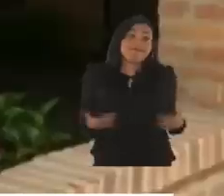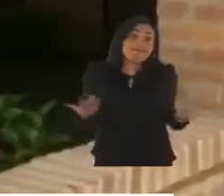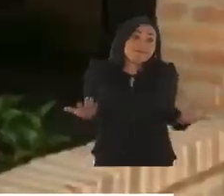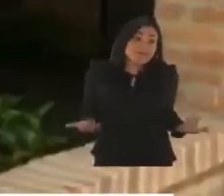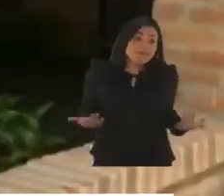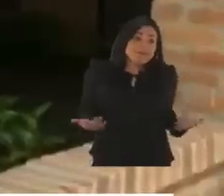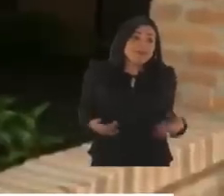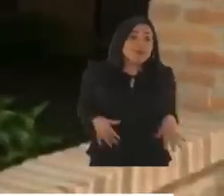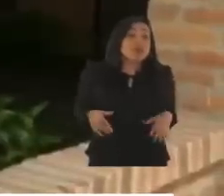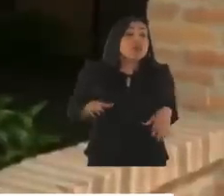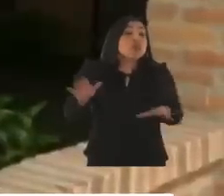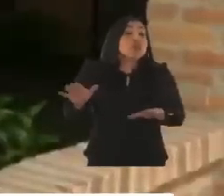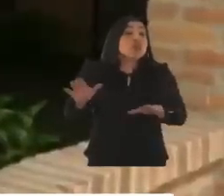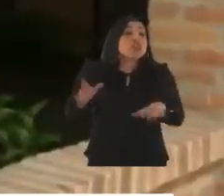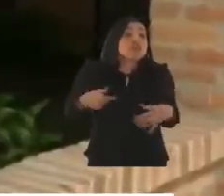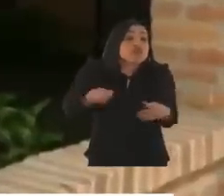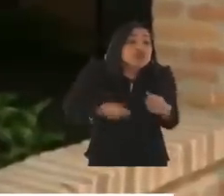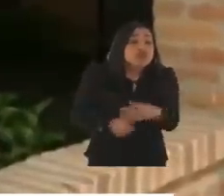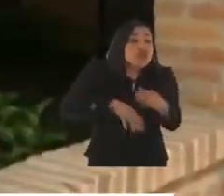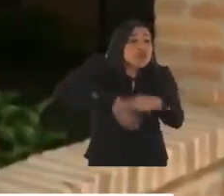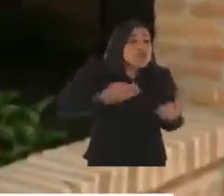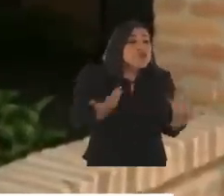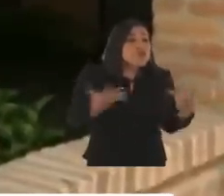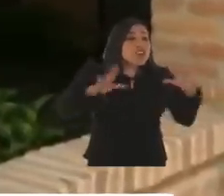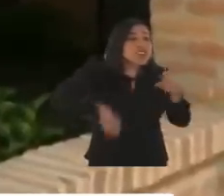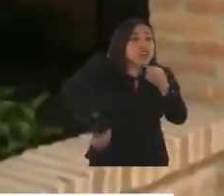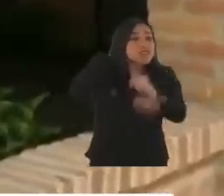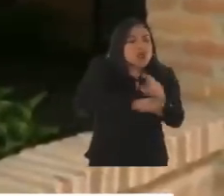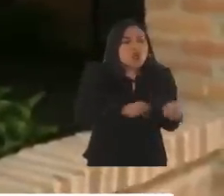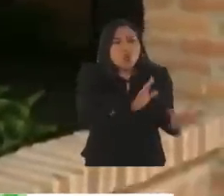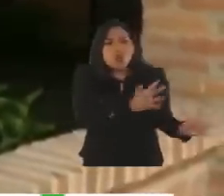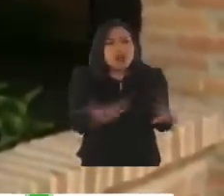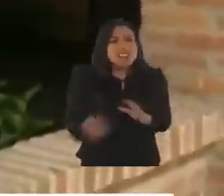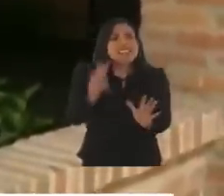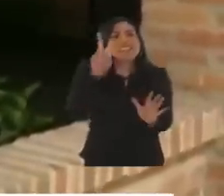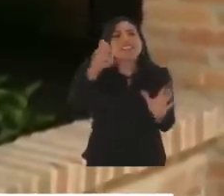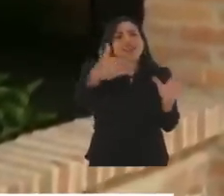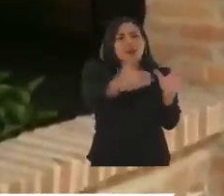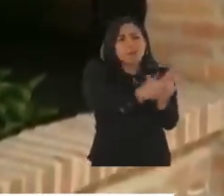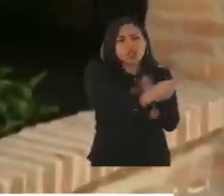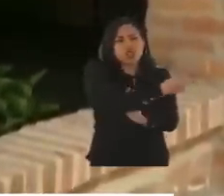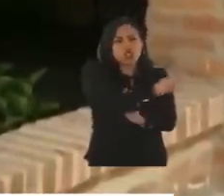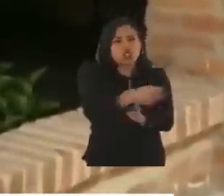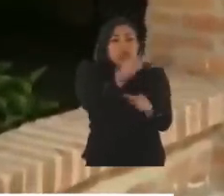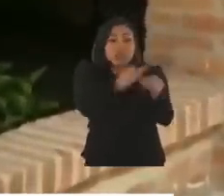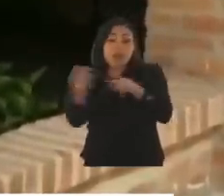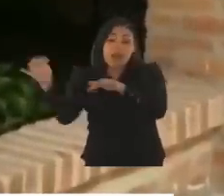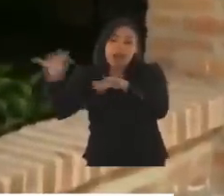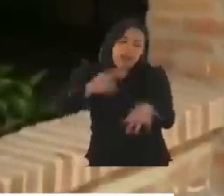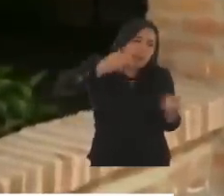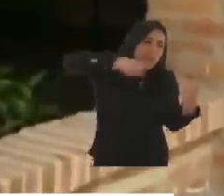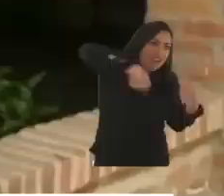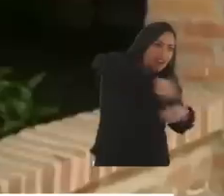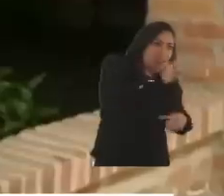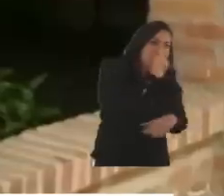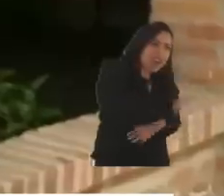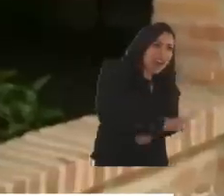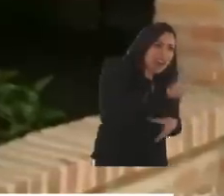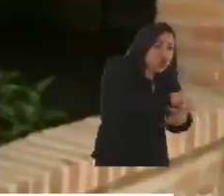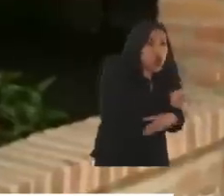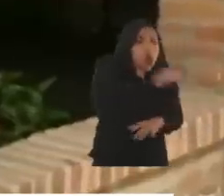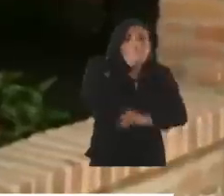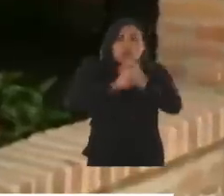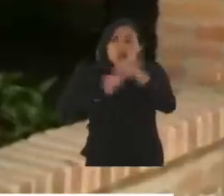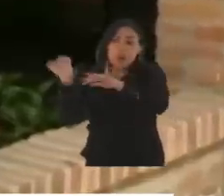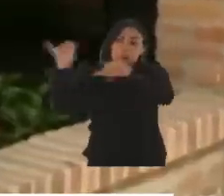Esperamos en el transcurso del evento poder llegar a 7.200 turistas entre internos y